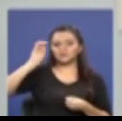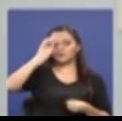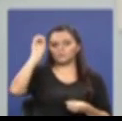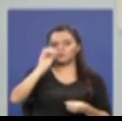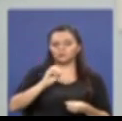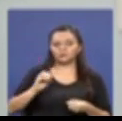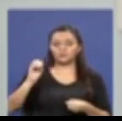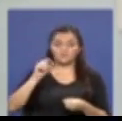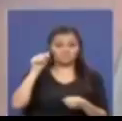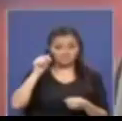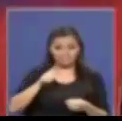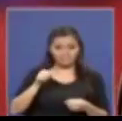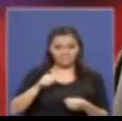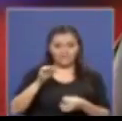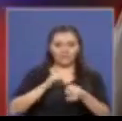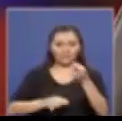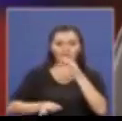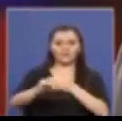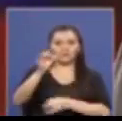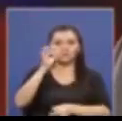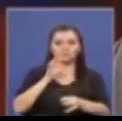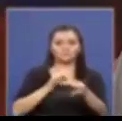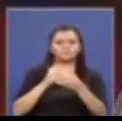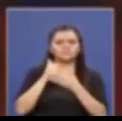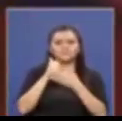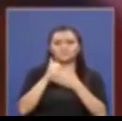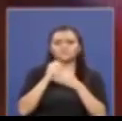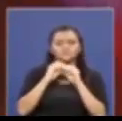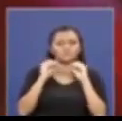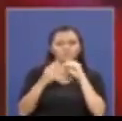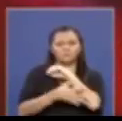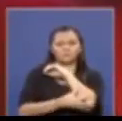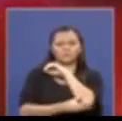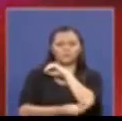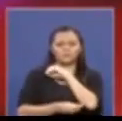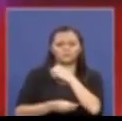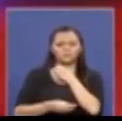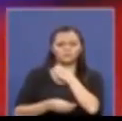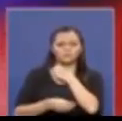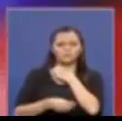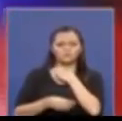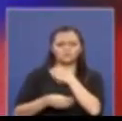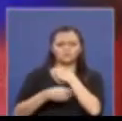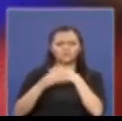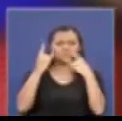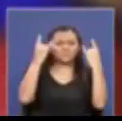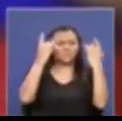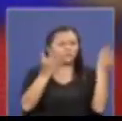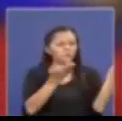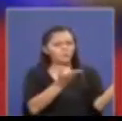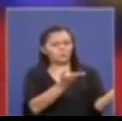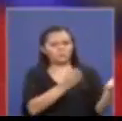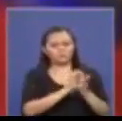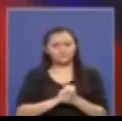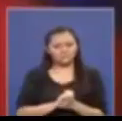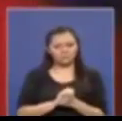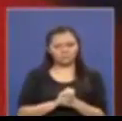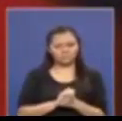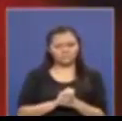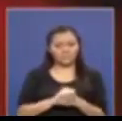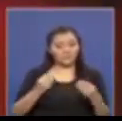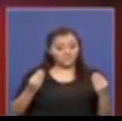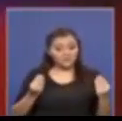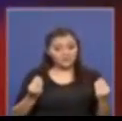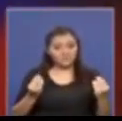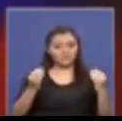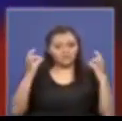Entonces se trataba de un subsidio al revés. No beneficiaba a los pobres, sino a los ricos. No tenía fundamentos de